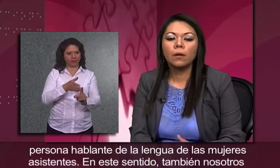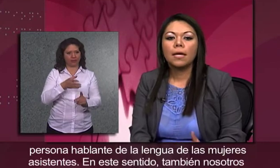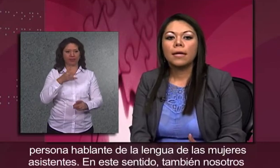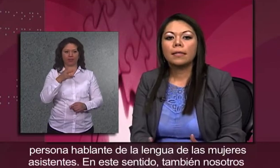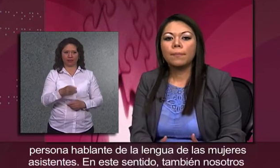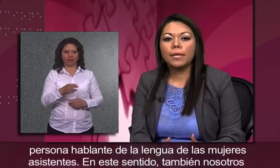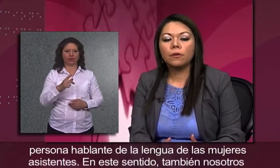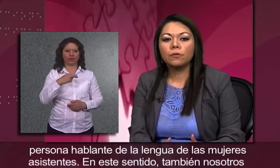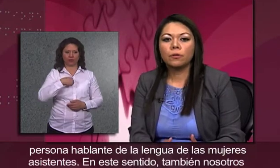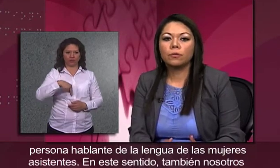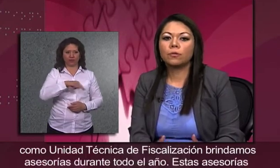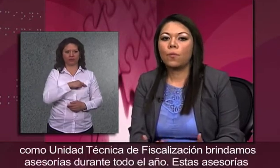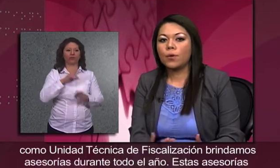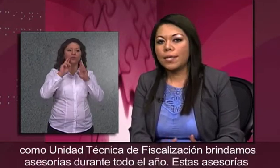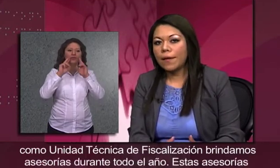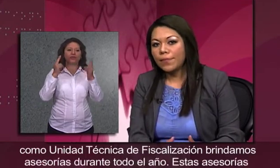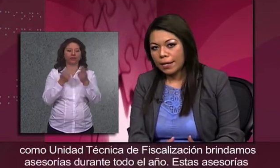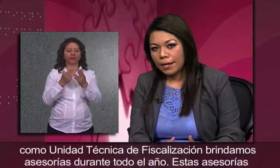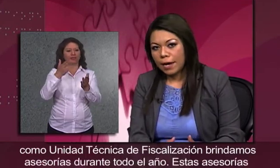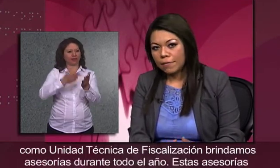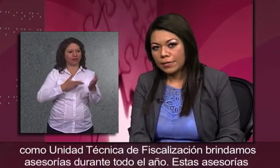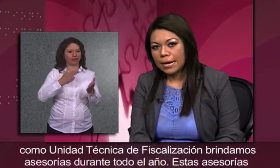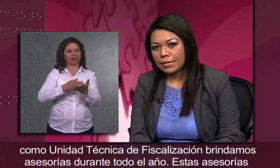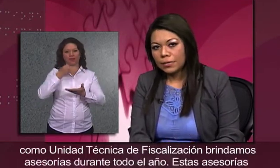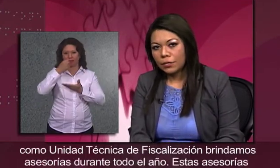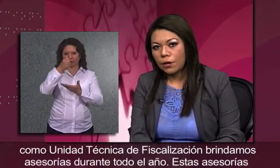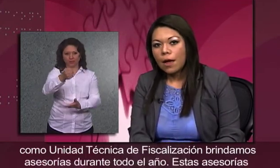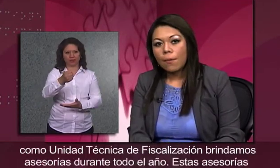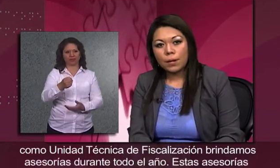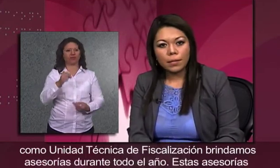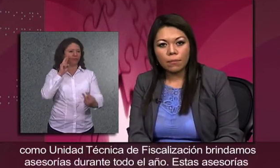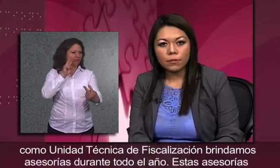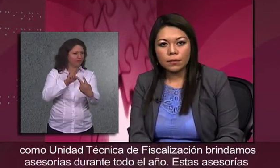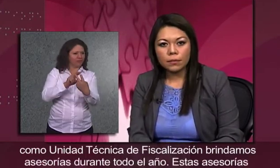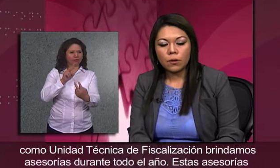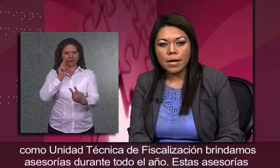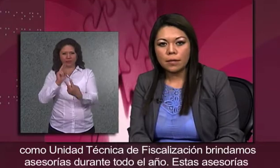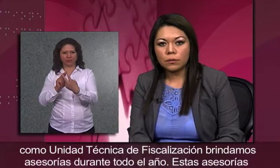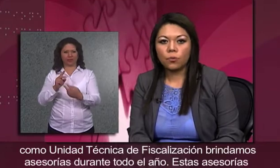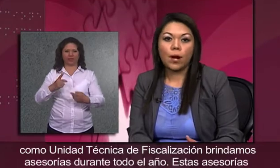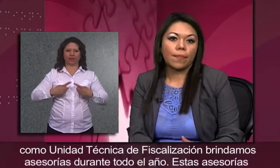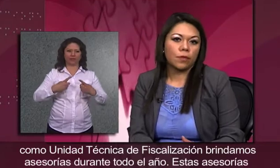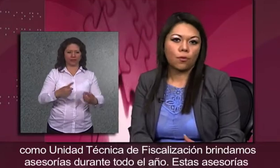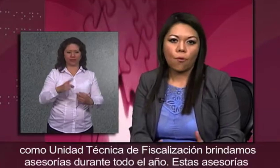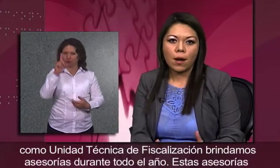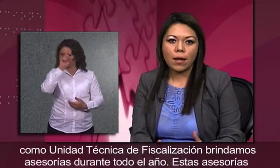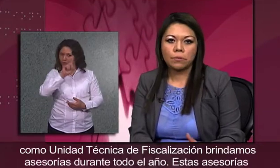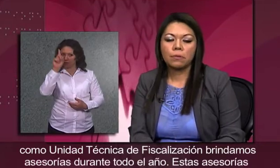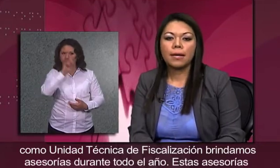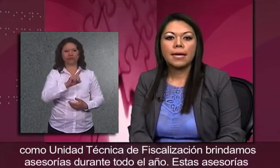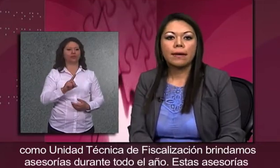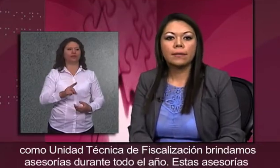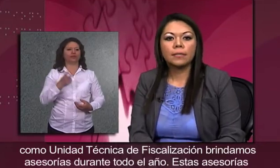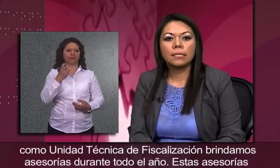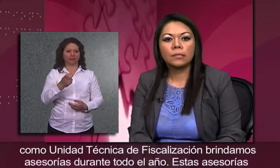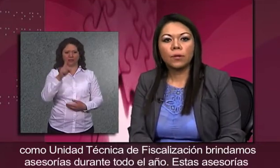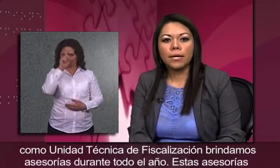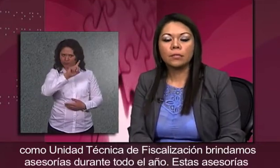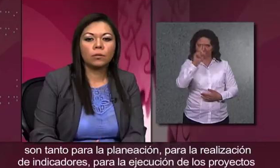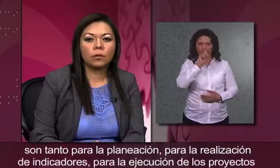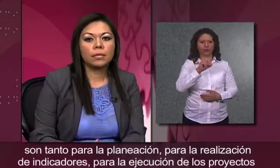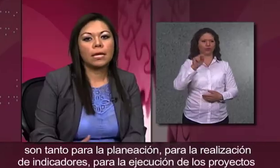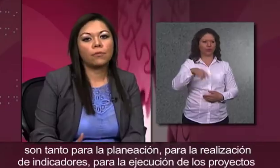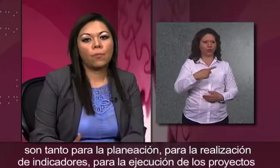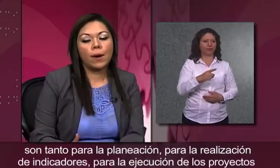sentido también nosotros como unidad técnica de fiscalización brindamos asesorías durante todo el año estas asesorías